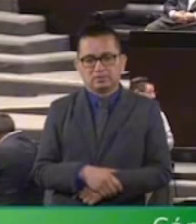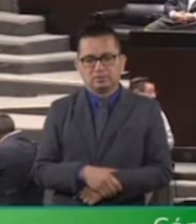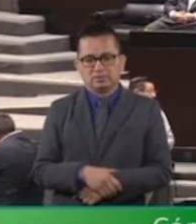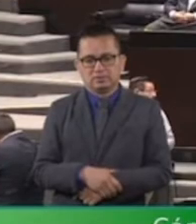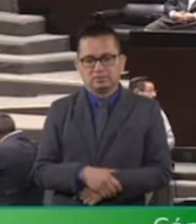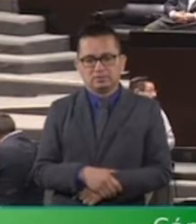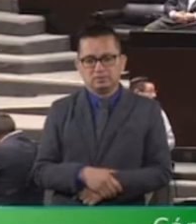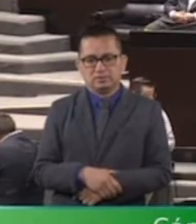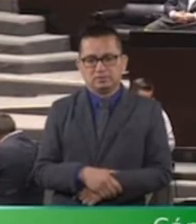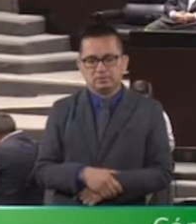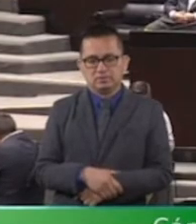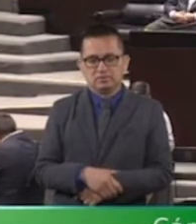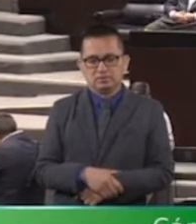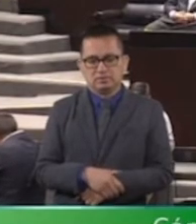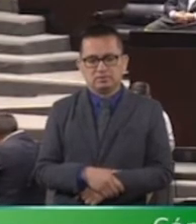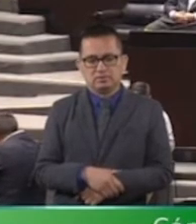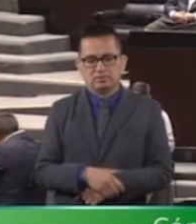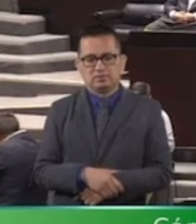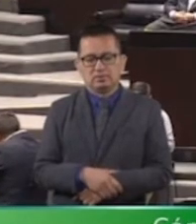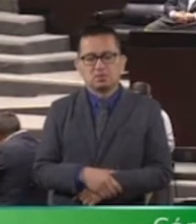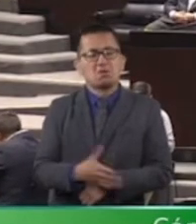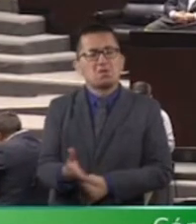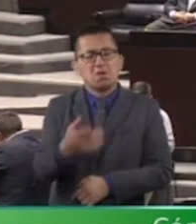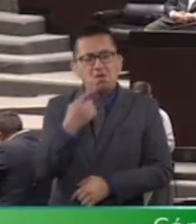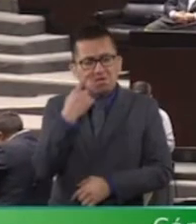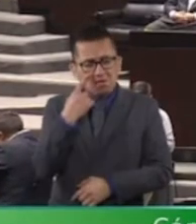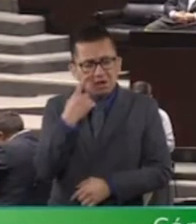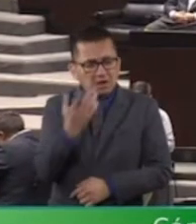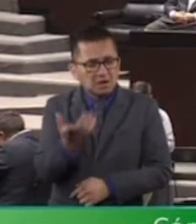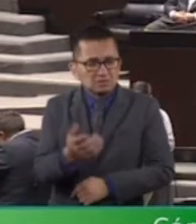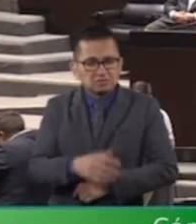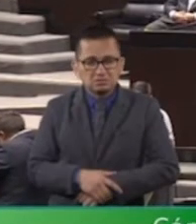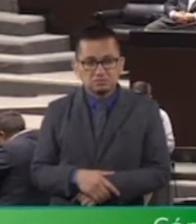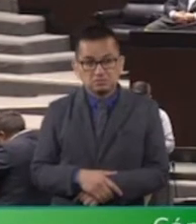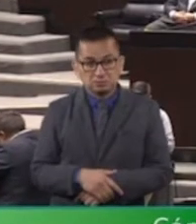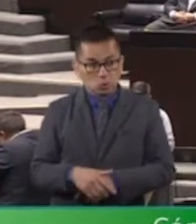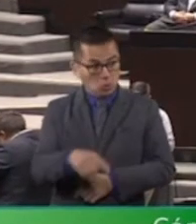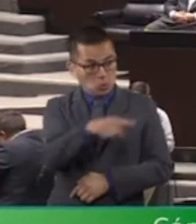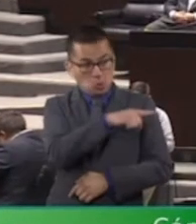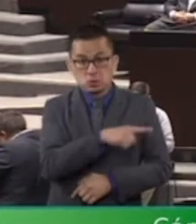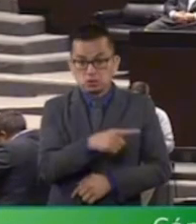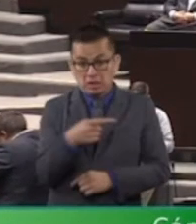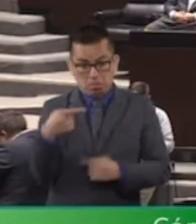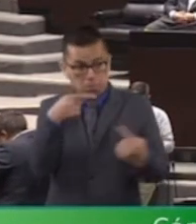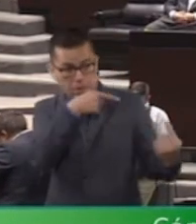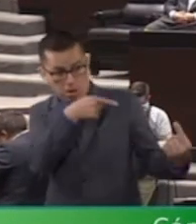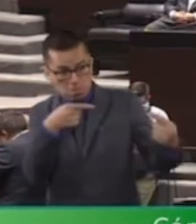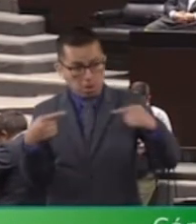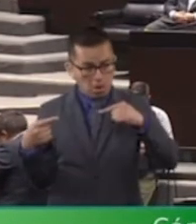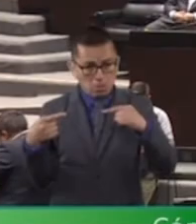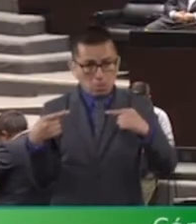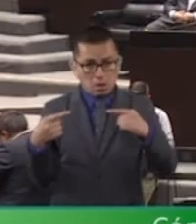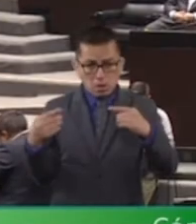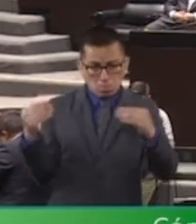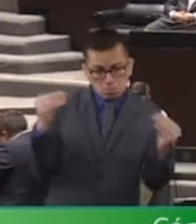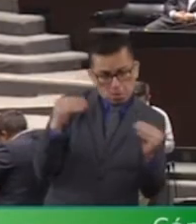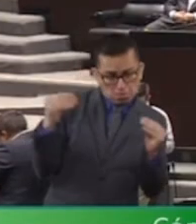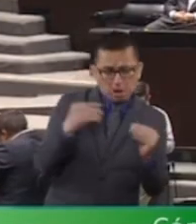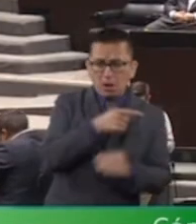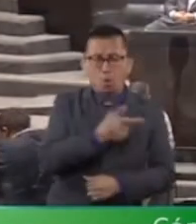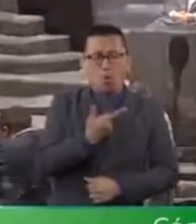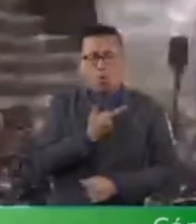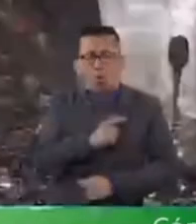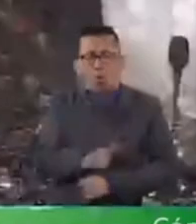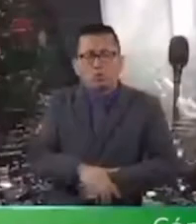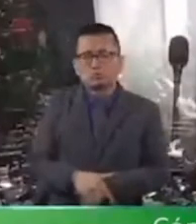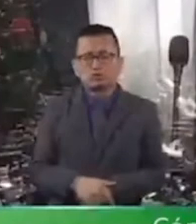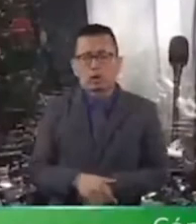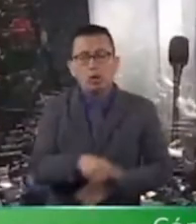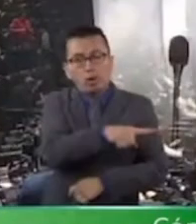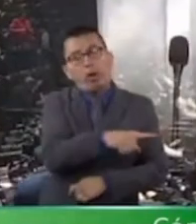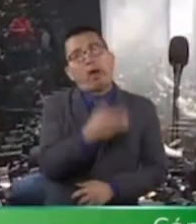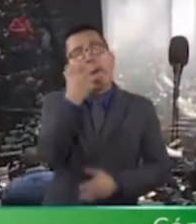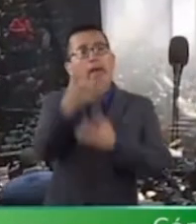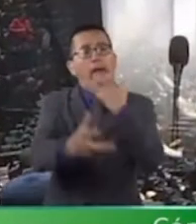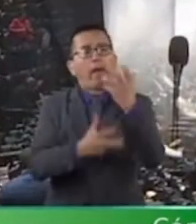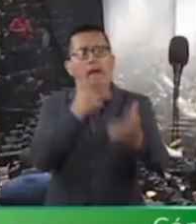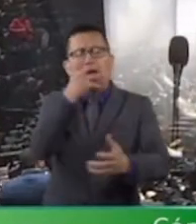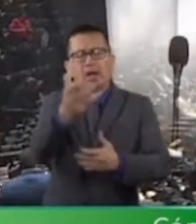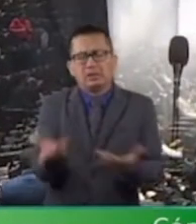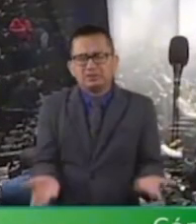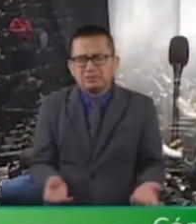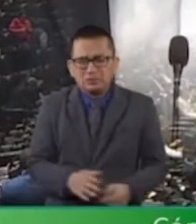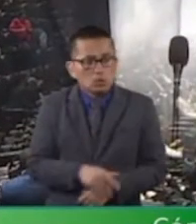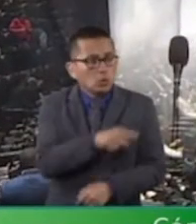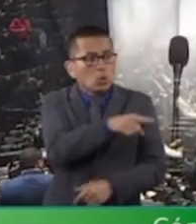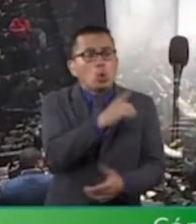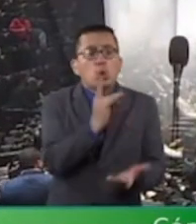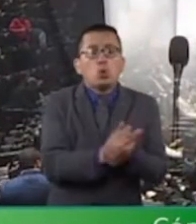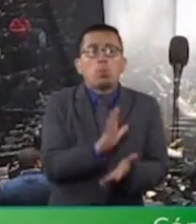fíjense, no les gusta debatir, pero sí les gusta gritar. No sean oficialía de partes,